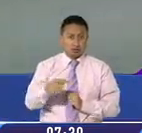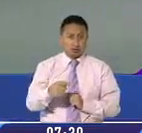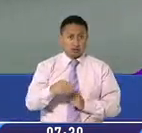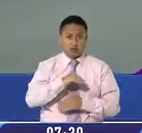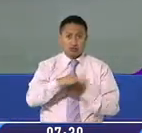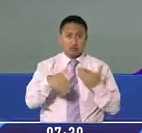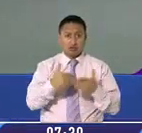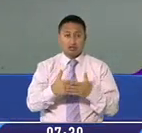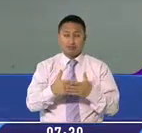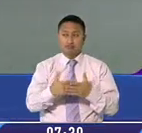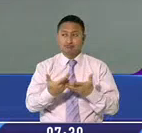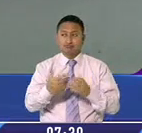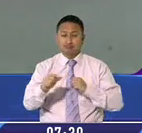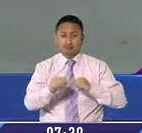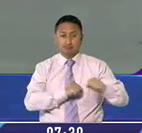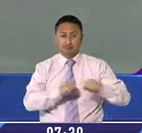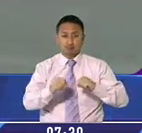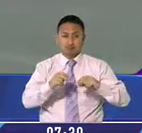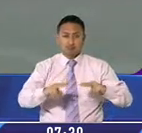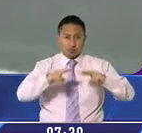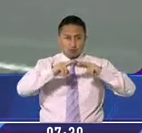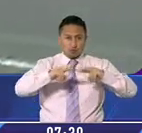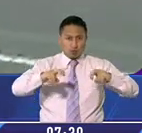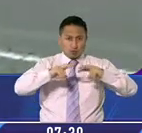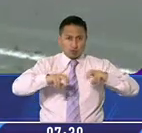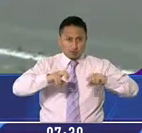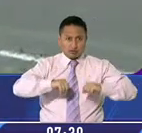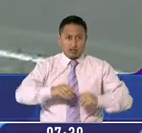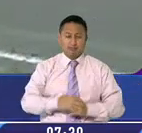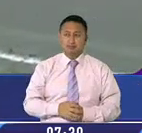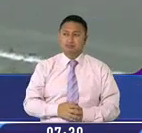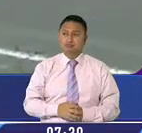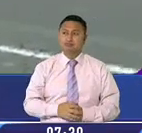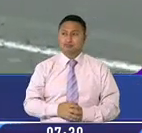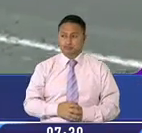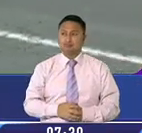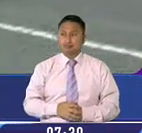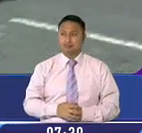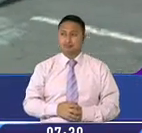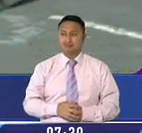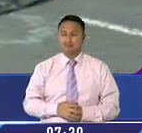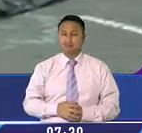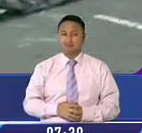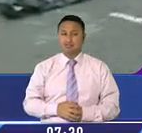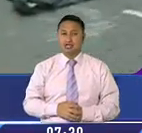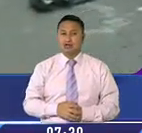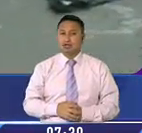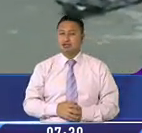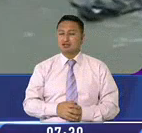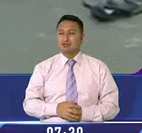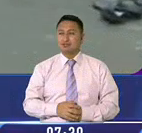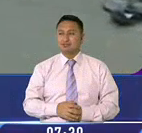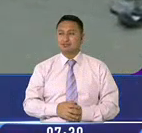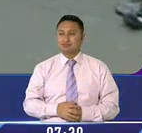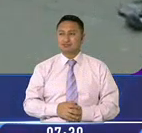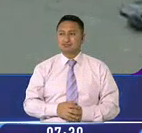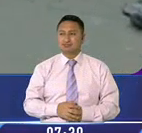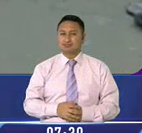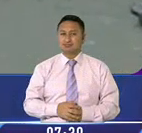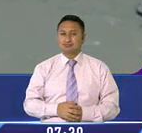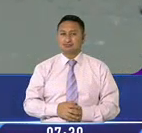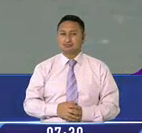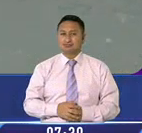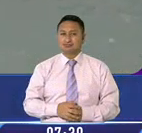todas las labores de investigación para determinar cuáles fueron las causas de este siniestro de tránsito que,